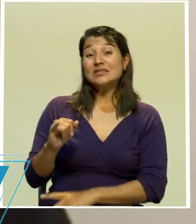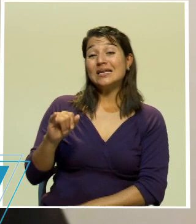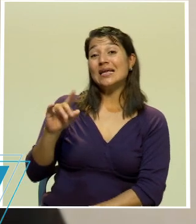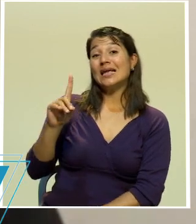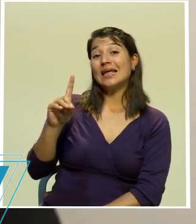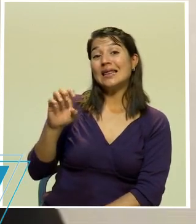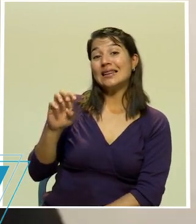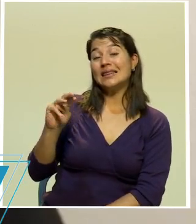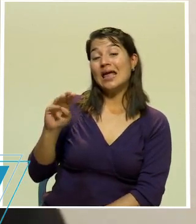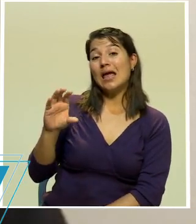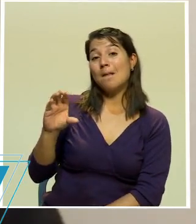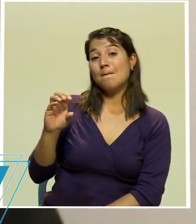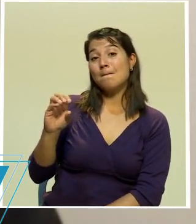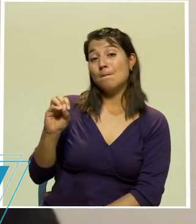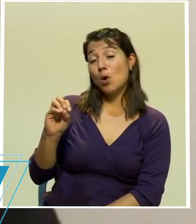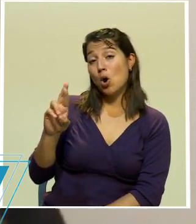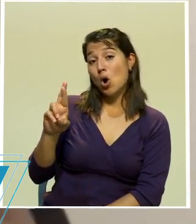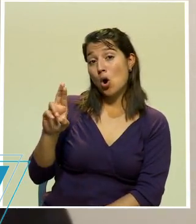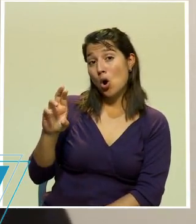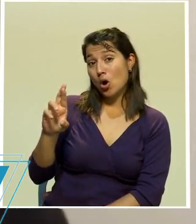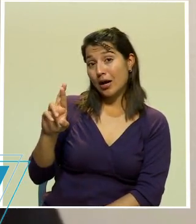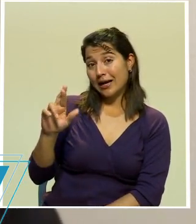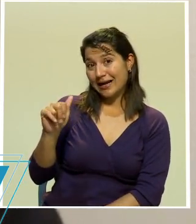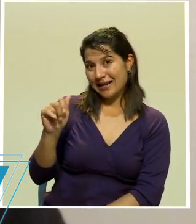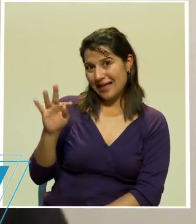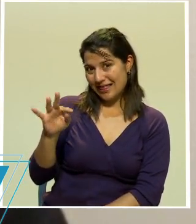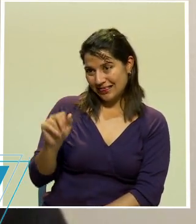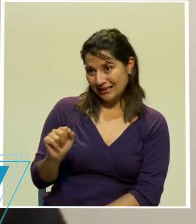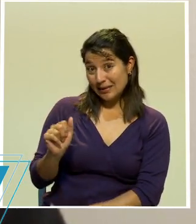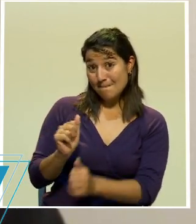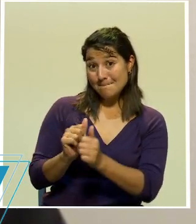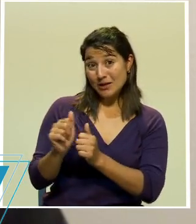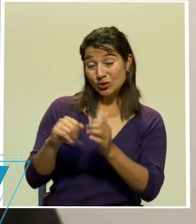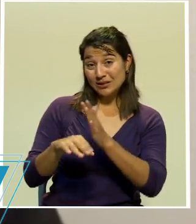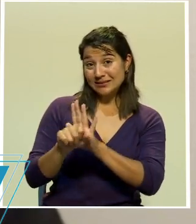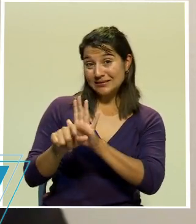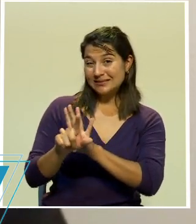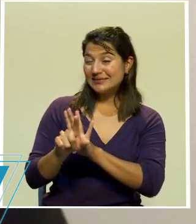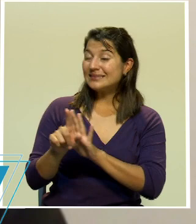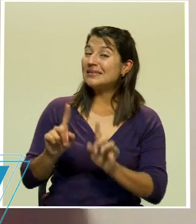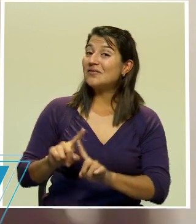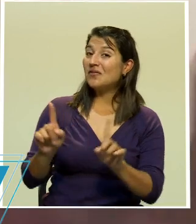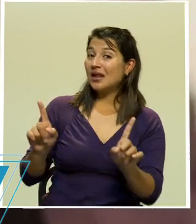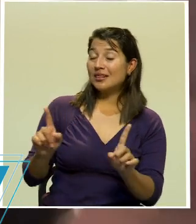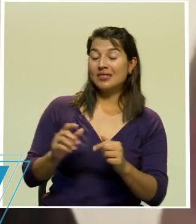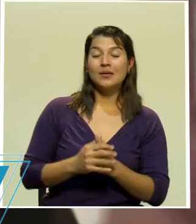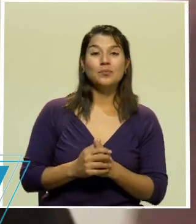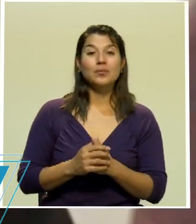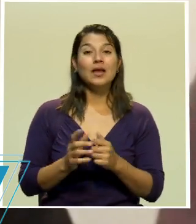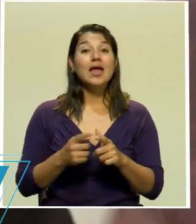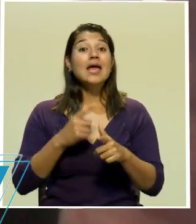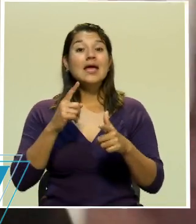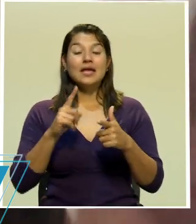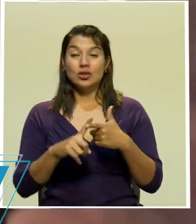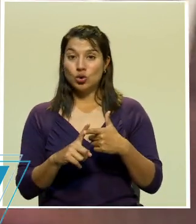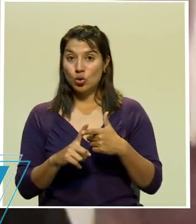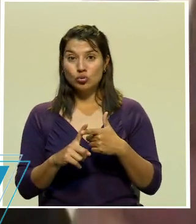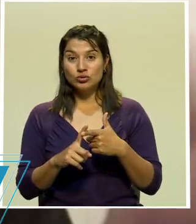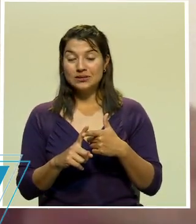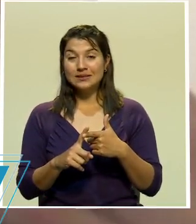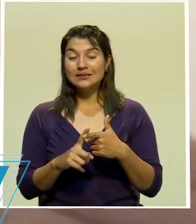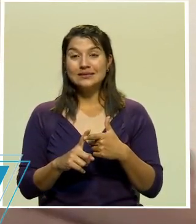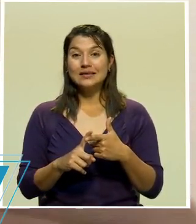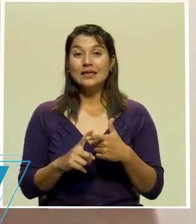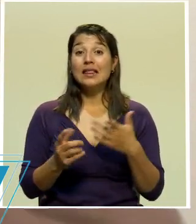carta blanca o cheque en blanco para pasar todas las políticas con la mayoría en las 3 cámaras. Entonces, a pesar de que ese no fue el resultado que los demócratas